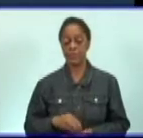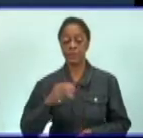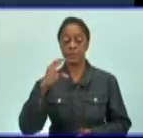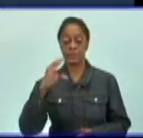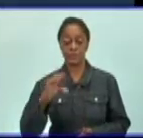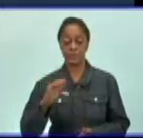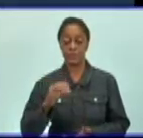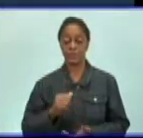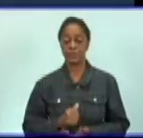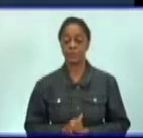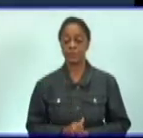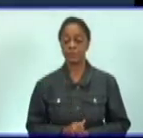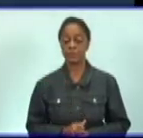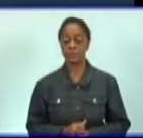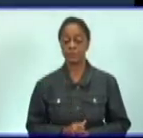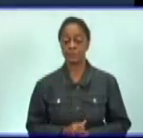centena.